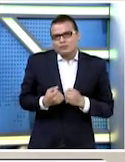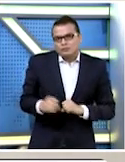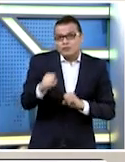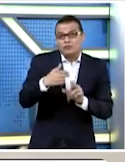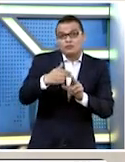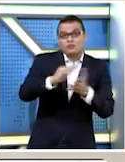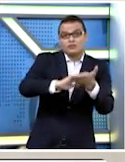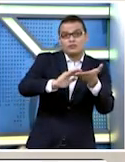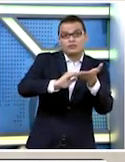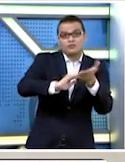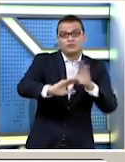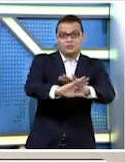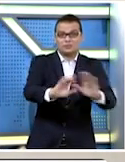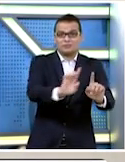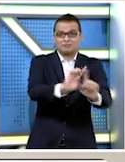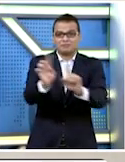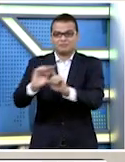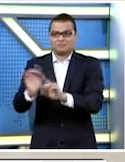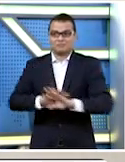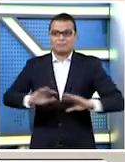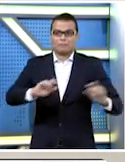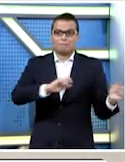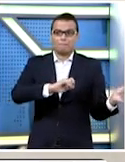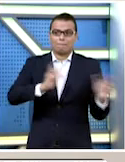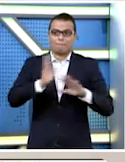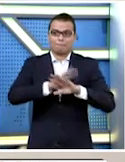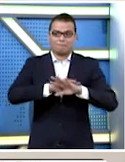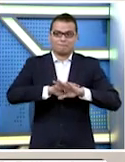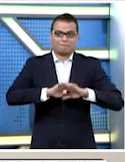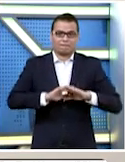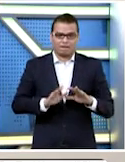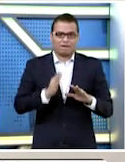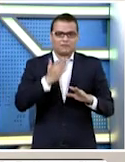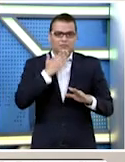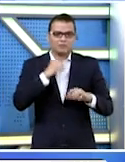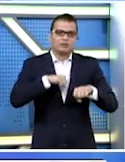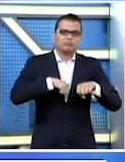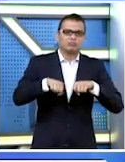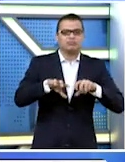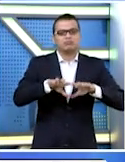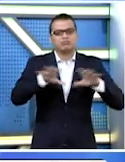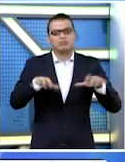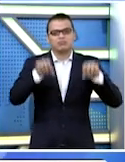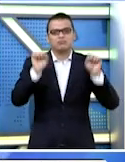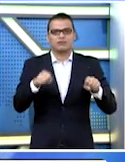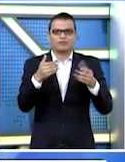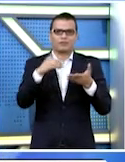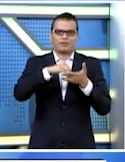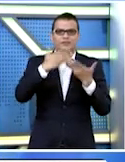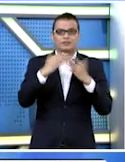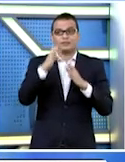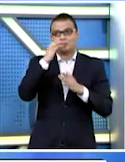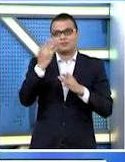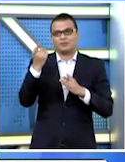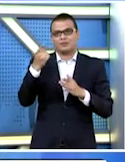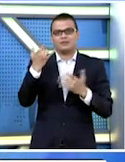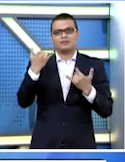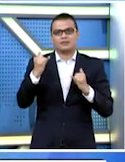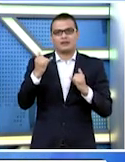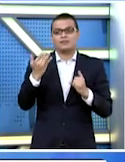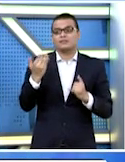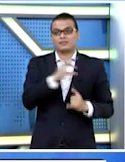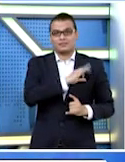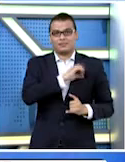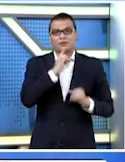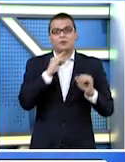solucionen muchas cosas primero para que podamos volver a disfrutar de lo que es el fútbol. Benedetti cumplió el sábado 23 años